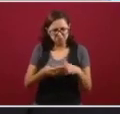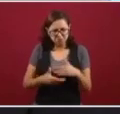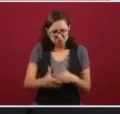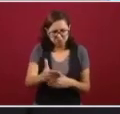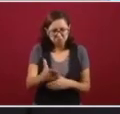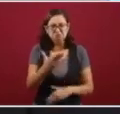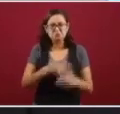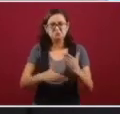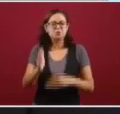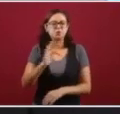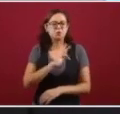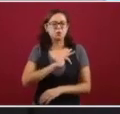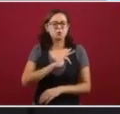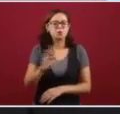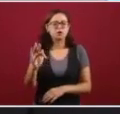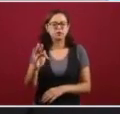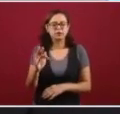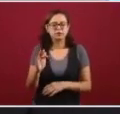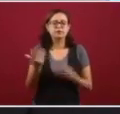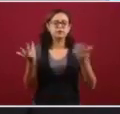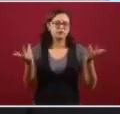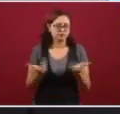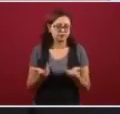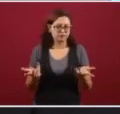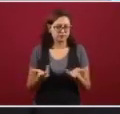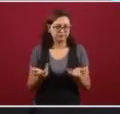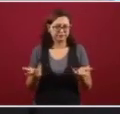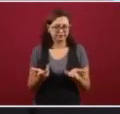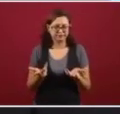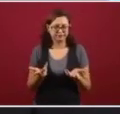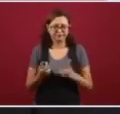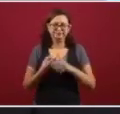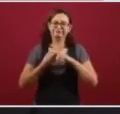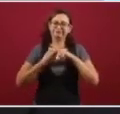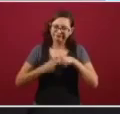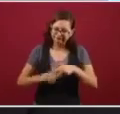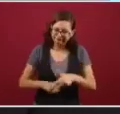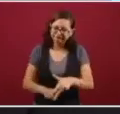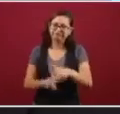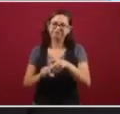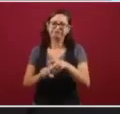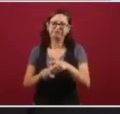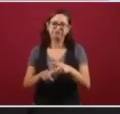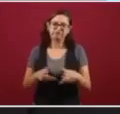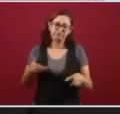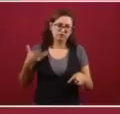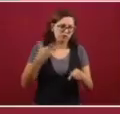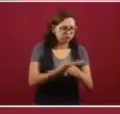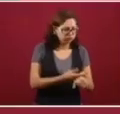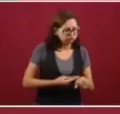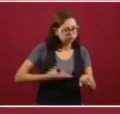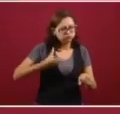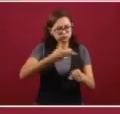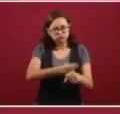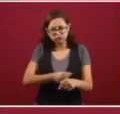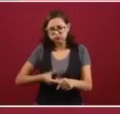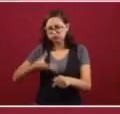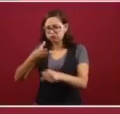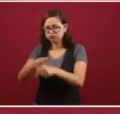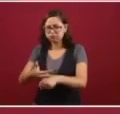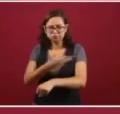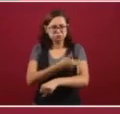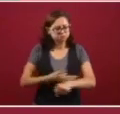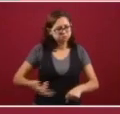Entonces nos dimos a la tarea de poder llevar a cabo los mantenimientos y